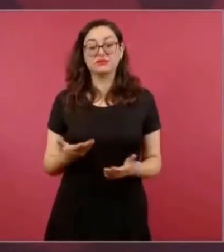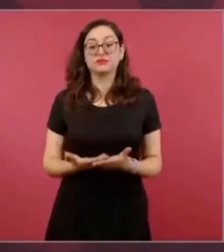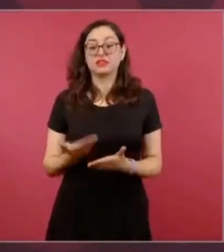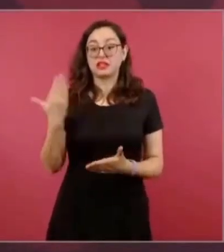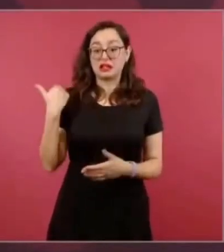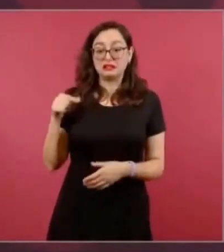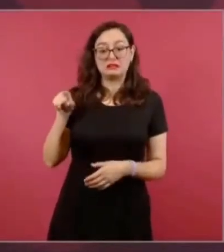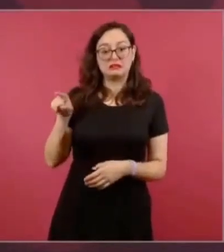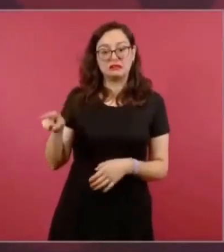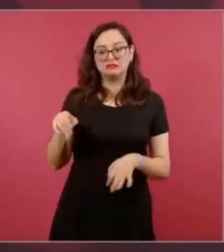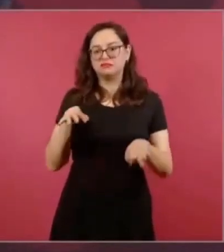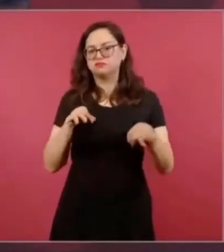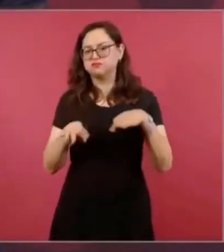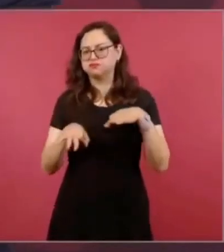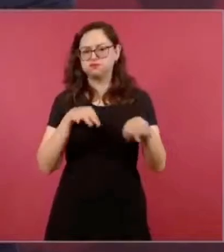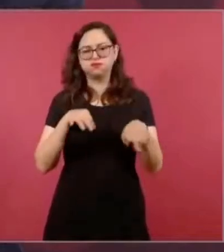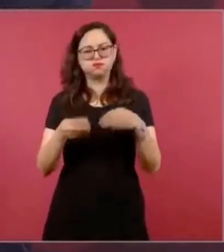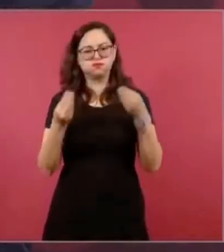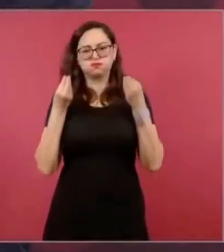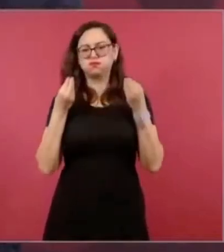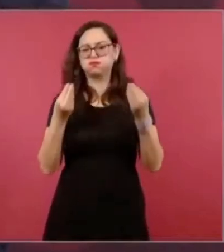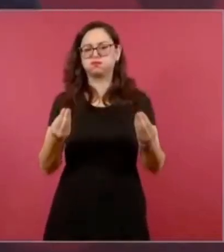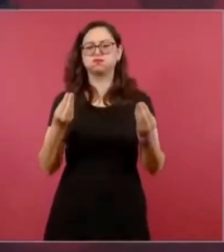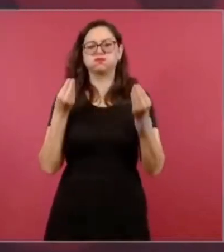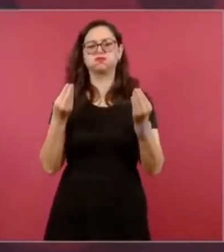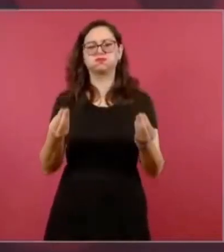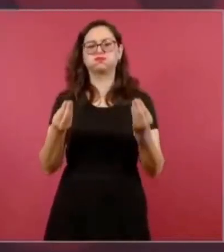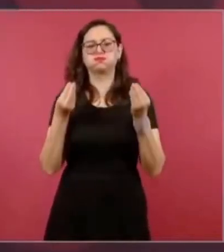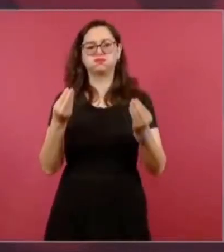sobre todo en la denuncia